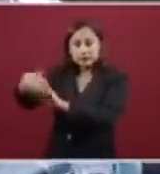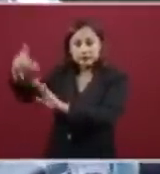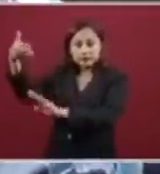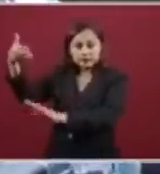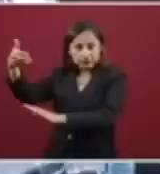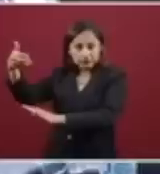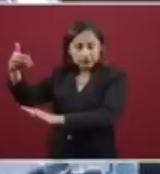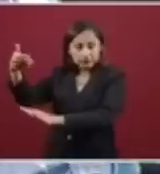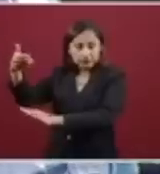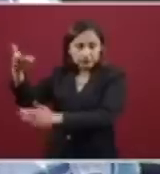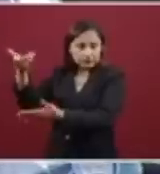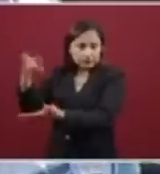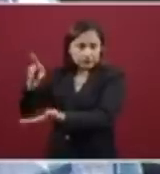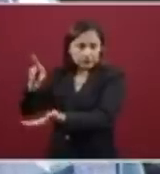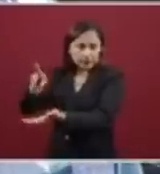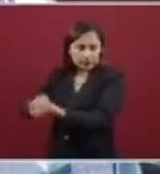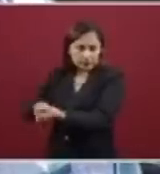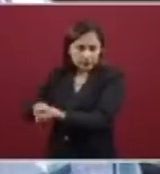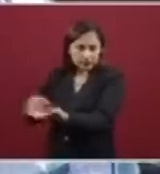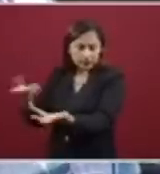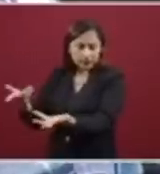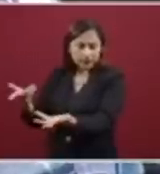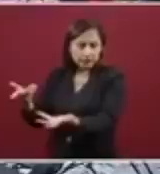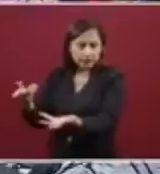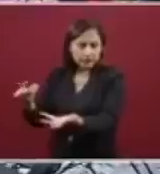incluidas a estar intercomunicación